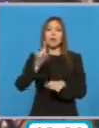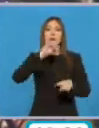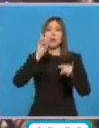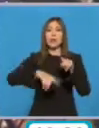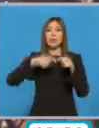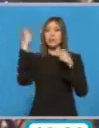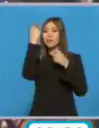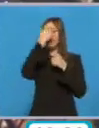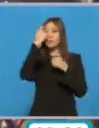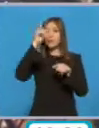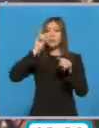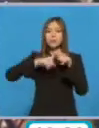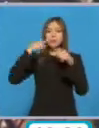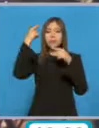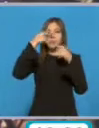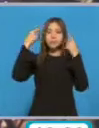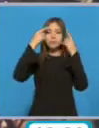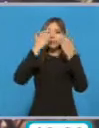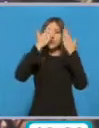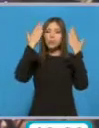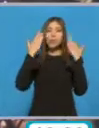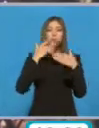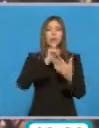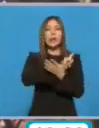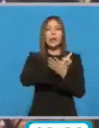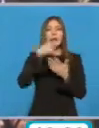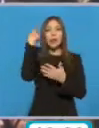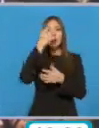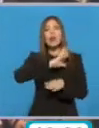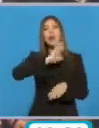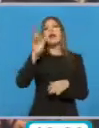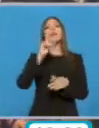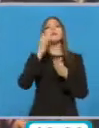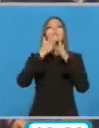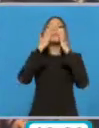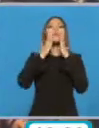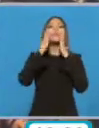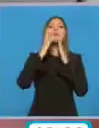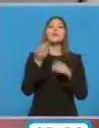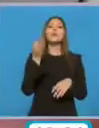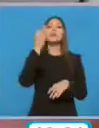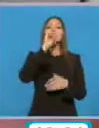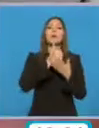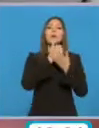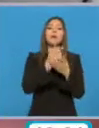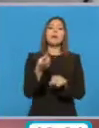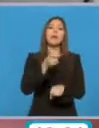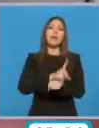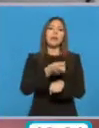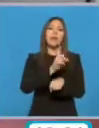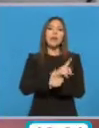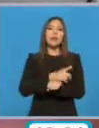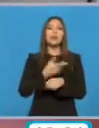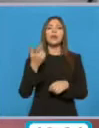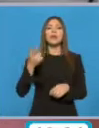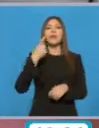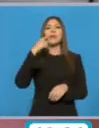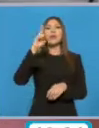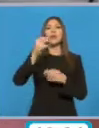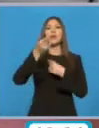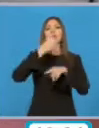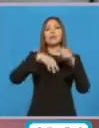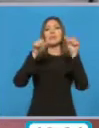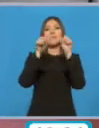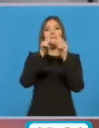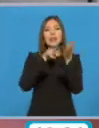maquillaje, pero a la vez ya te está exfoliando en una forma suave, que lo puedes utilizar todos los días, poro más fino, cero espinillas.